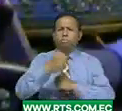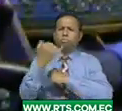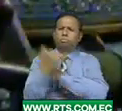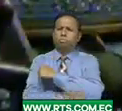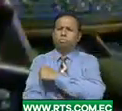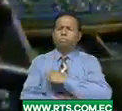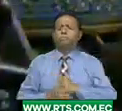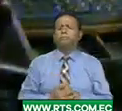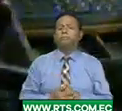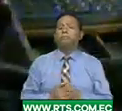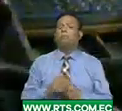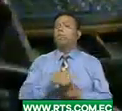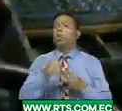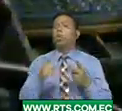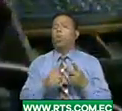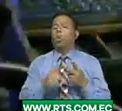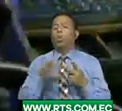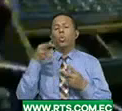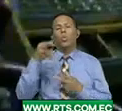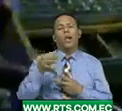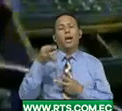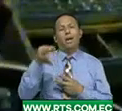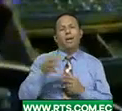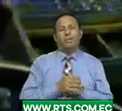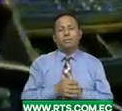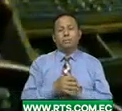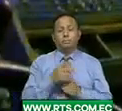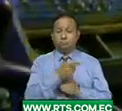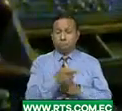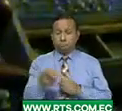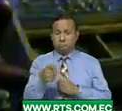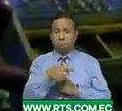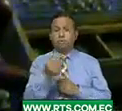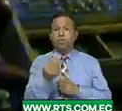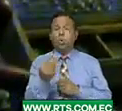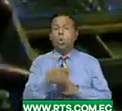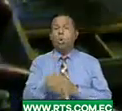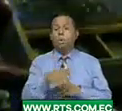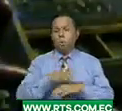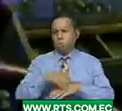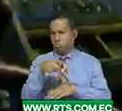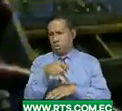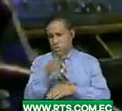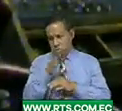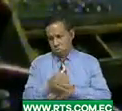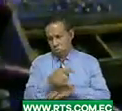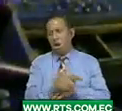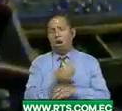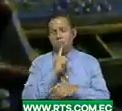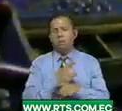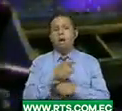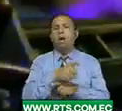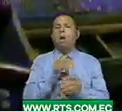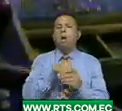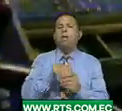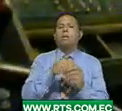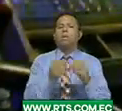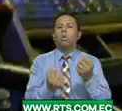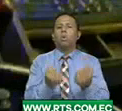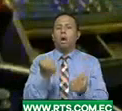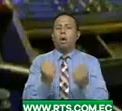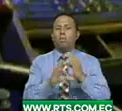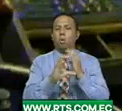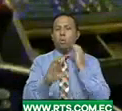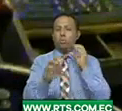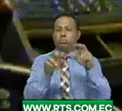Otro evento se registró en el cantón Durán. Los adolescentes fueron señalados como los responsables del asalto y robo a pasajeros de un bus de la línea